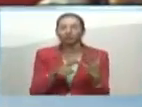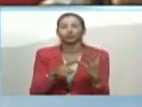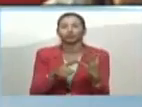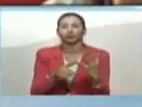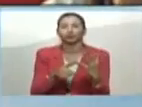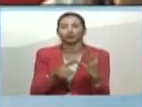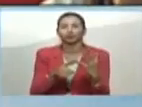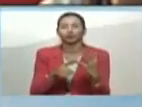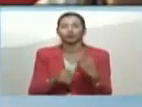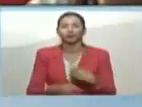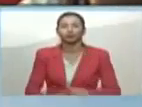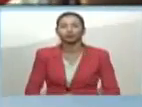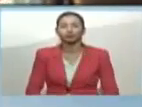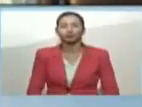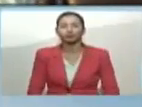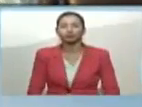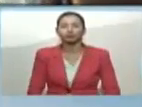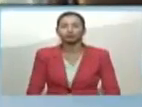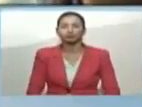otra manera nos